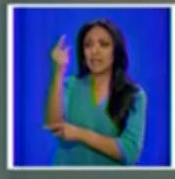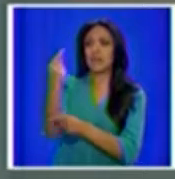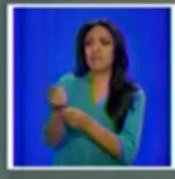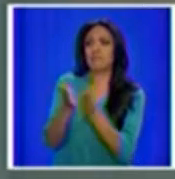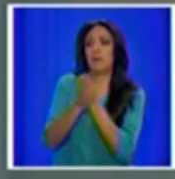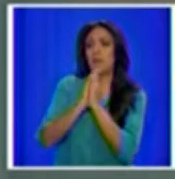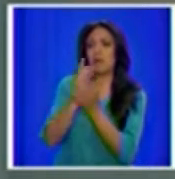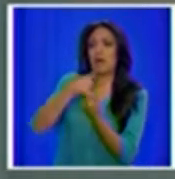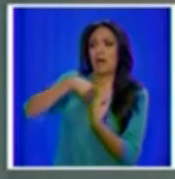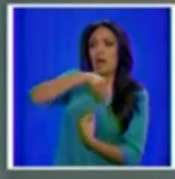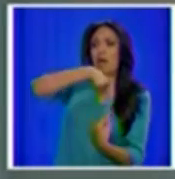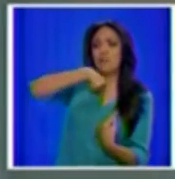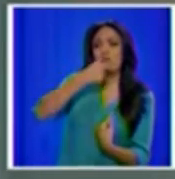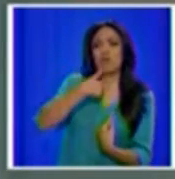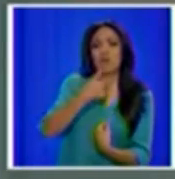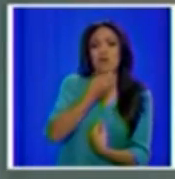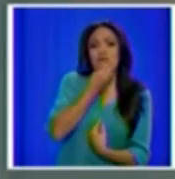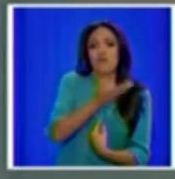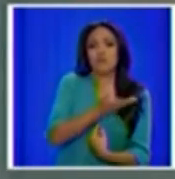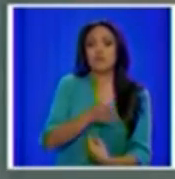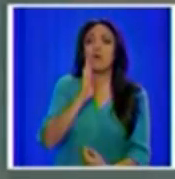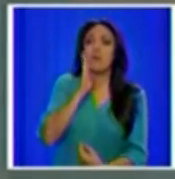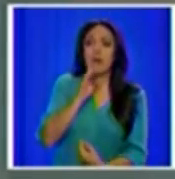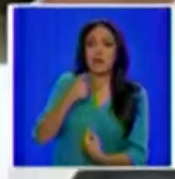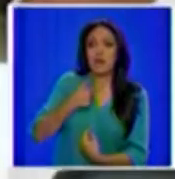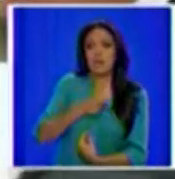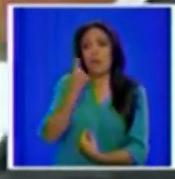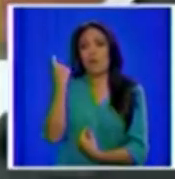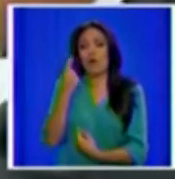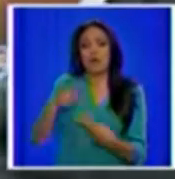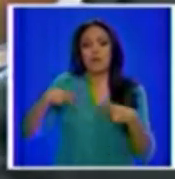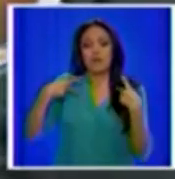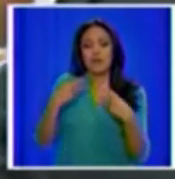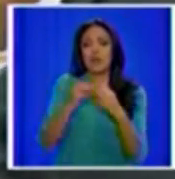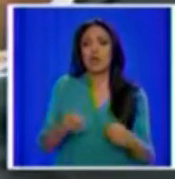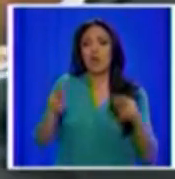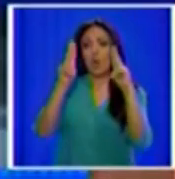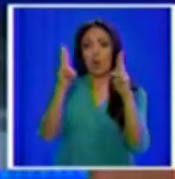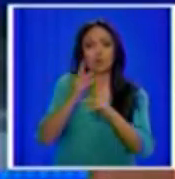de patrocinio legal, asilo en Bélgica y gestiones ante Naciones Unidas.